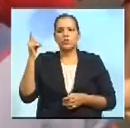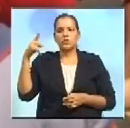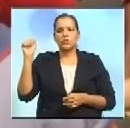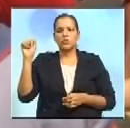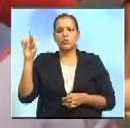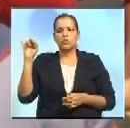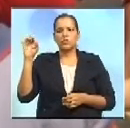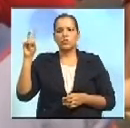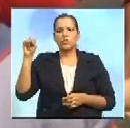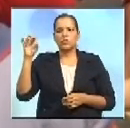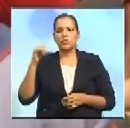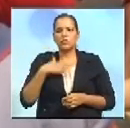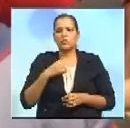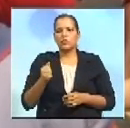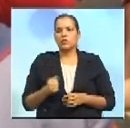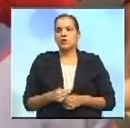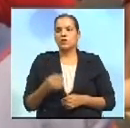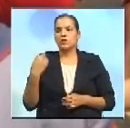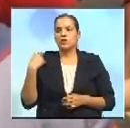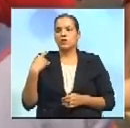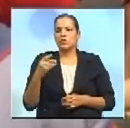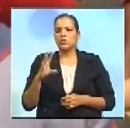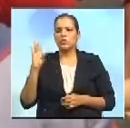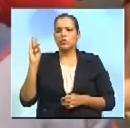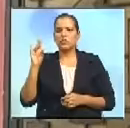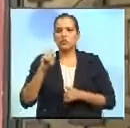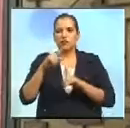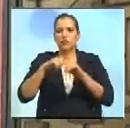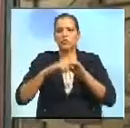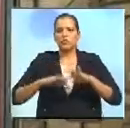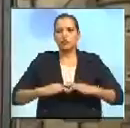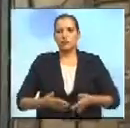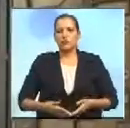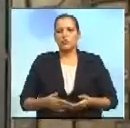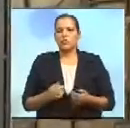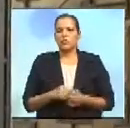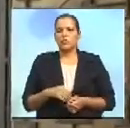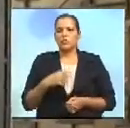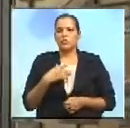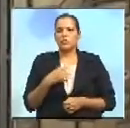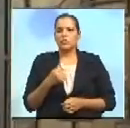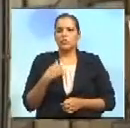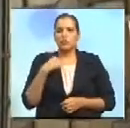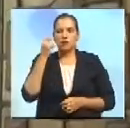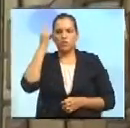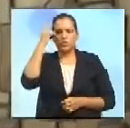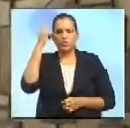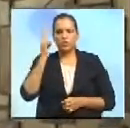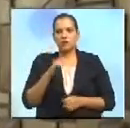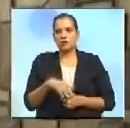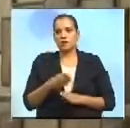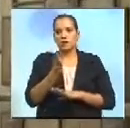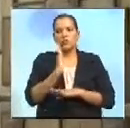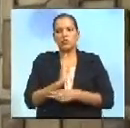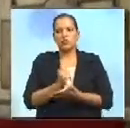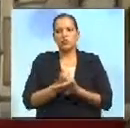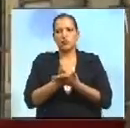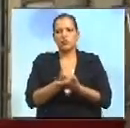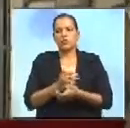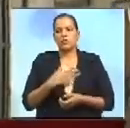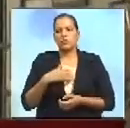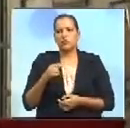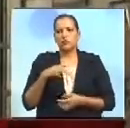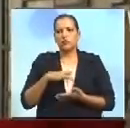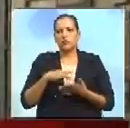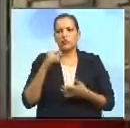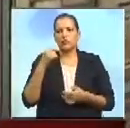Zambrano, quien se encuentra embarazada con aproximadamente 7 meses. Verdaderamente para mí, tan solo una salvación de Dios que se pueda salvar a la